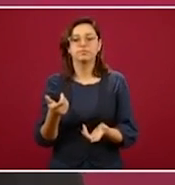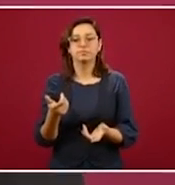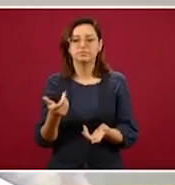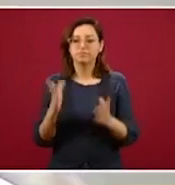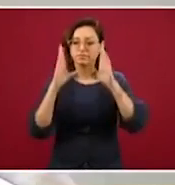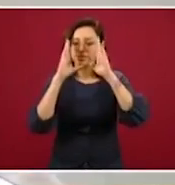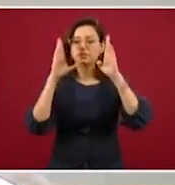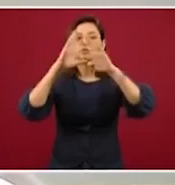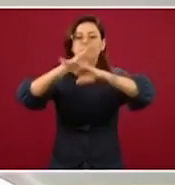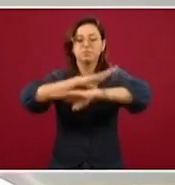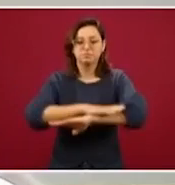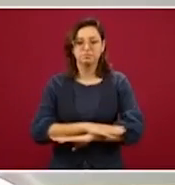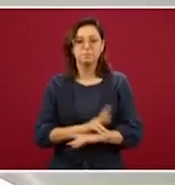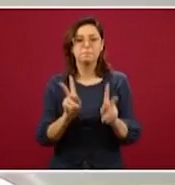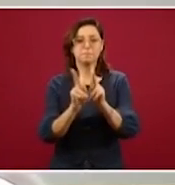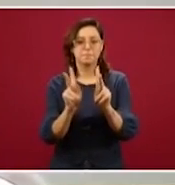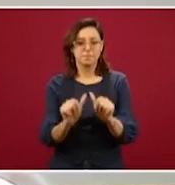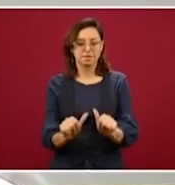reconciliación.